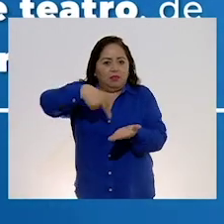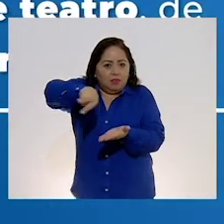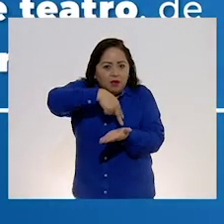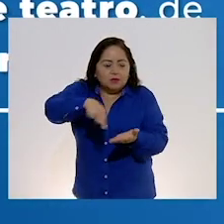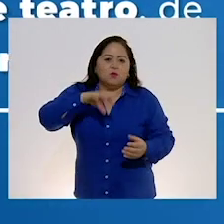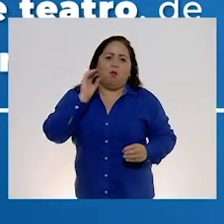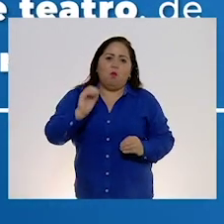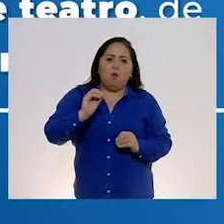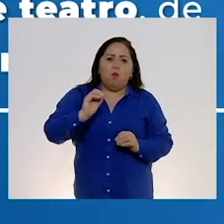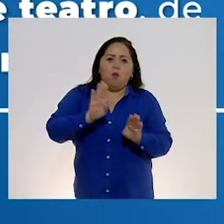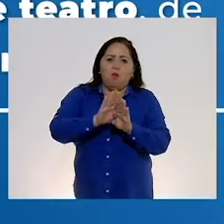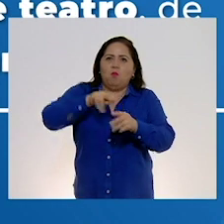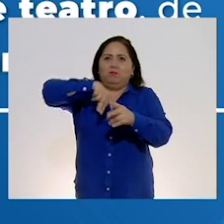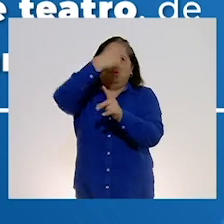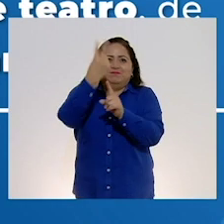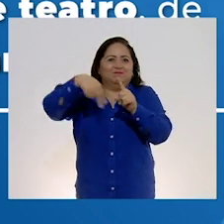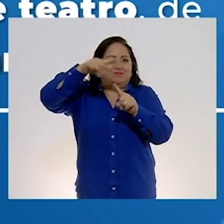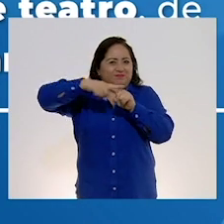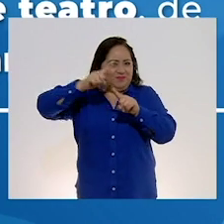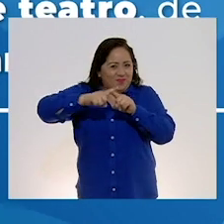o espectáculo de marionetas?